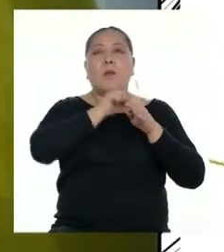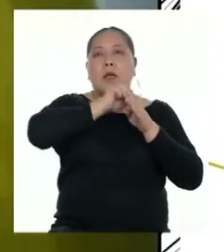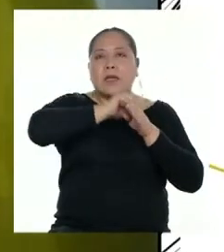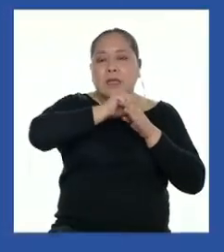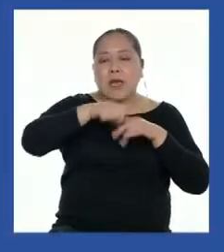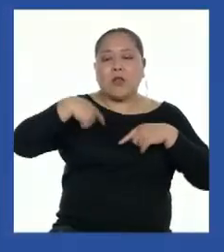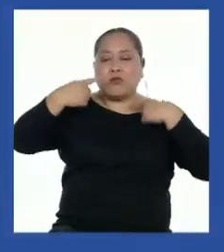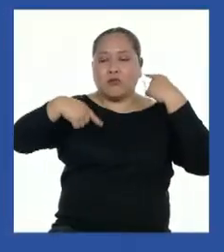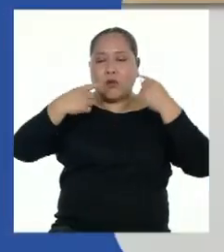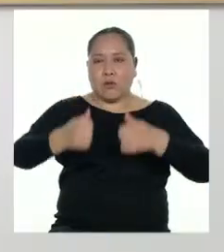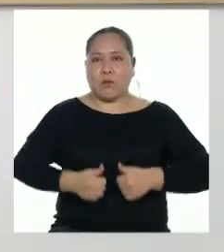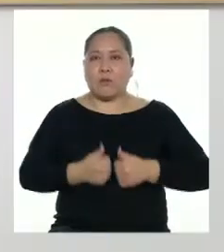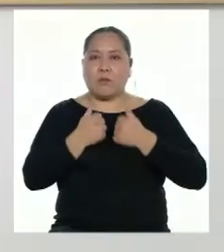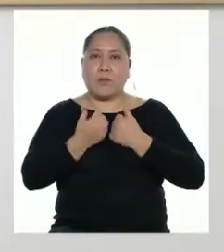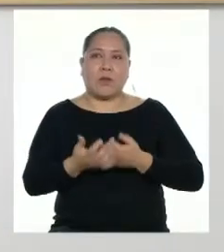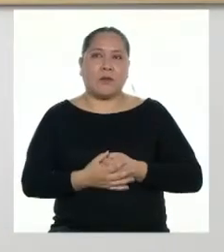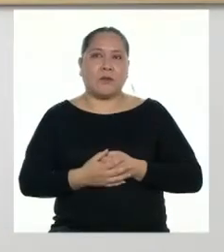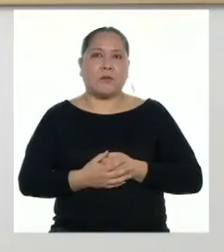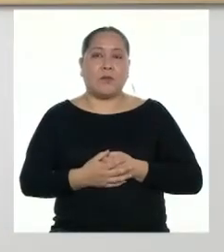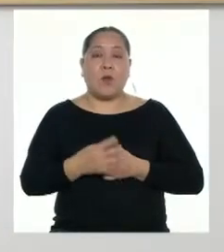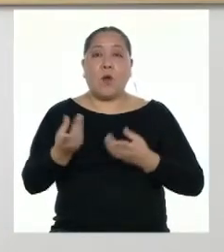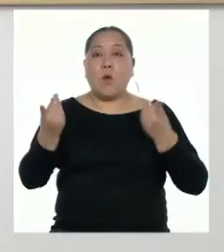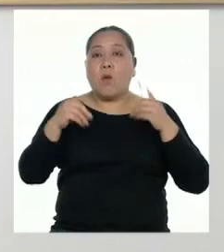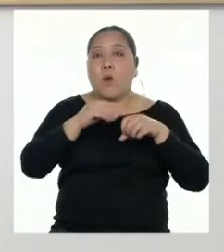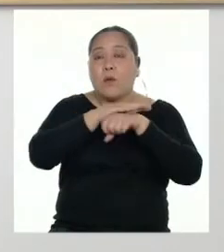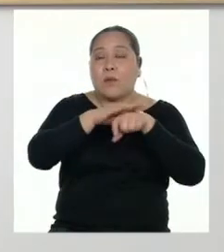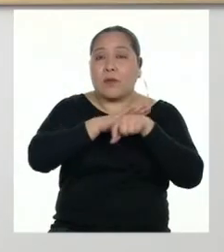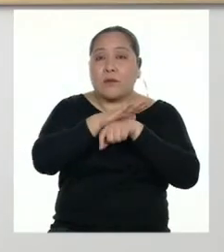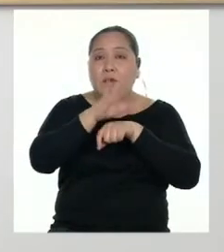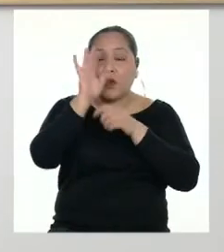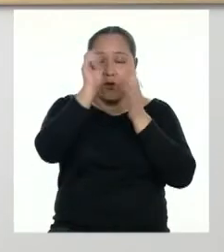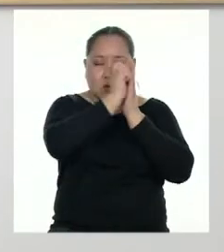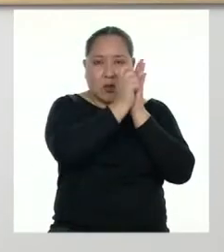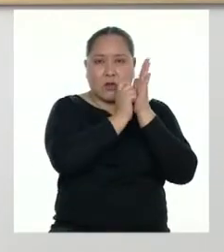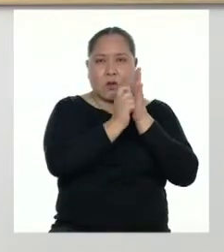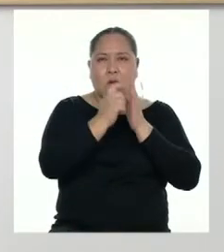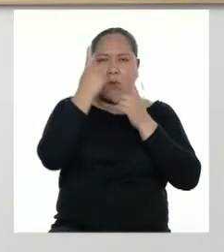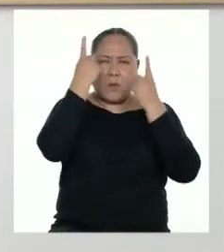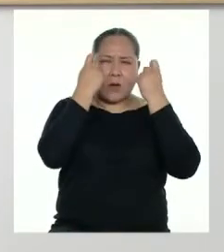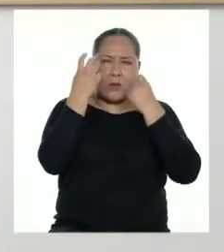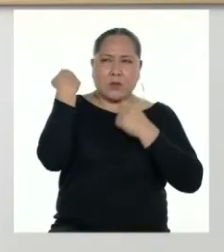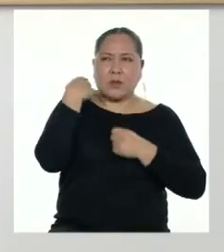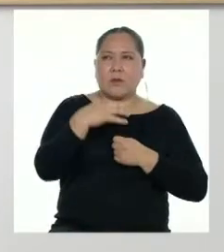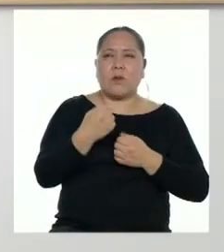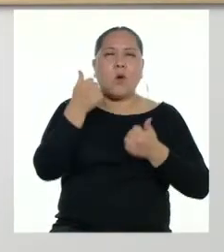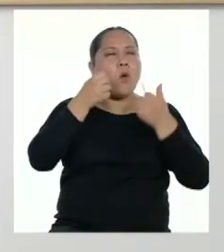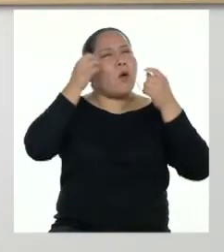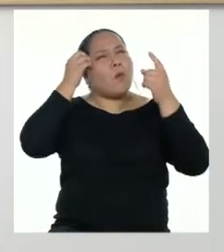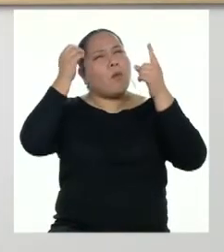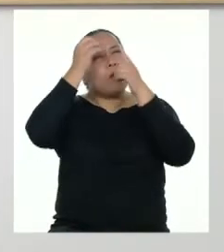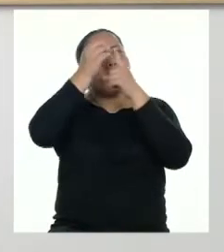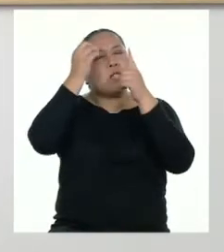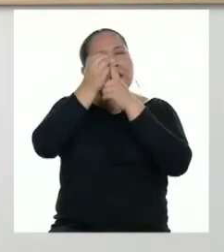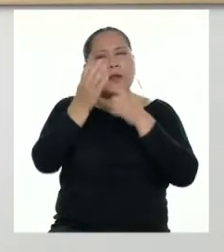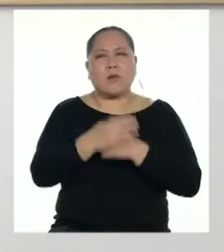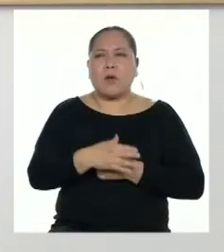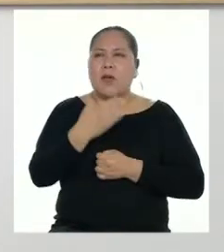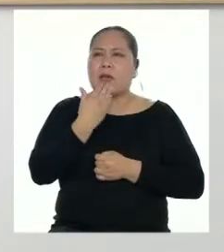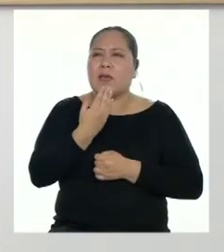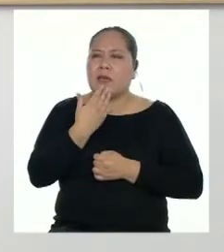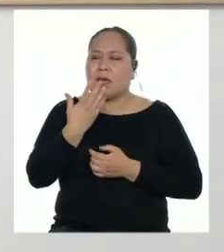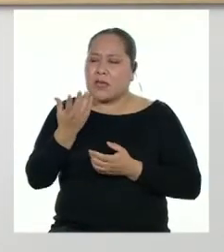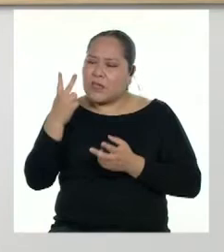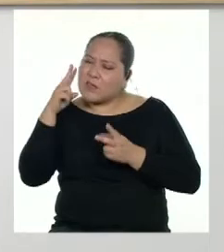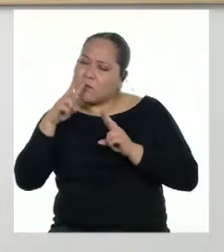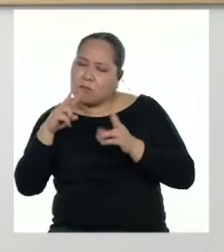vida diaria. Cuando planifiquen su texto, pregúntense siempre, ¿cuál será mi propósito? ¿Quiénes recibirán